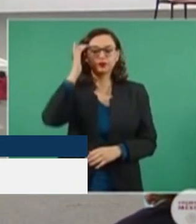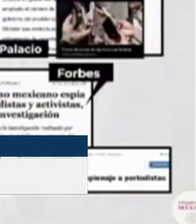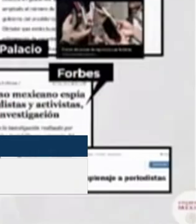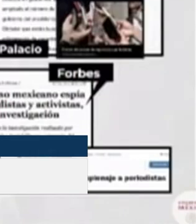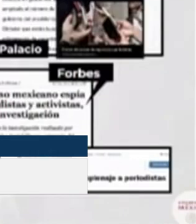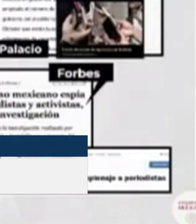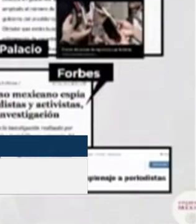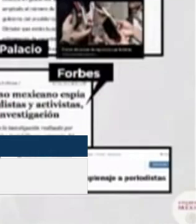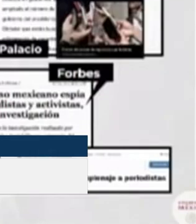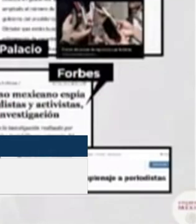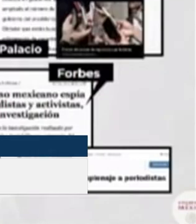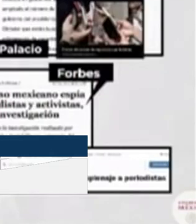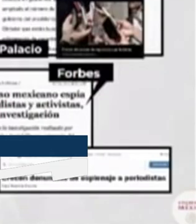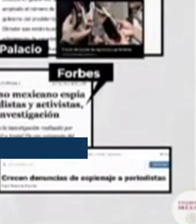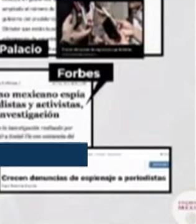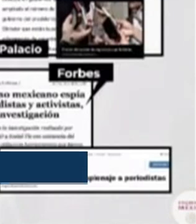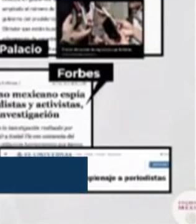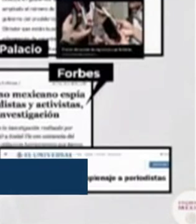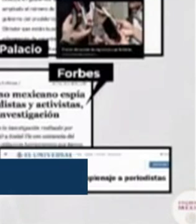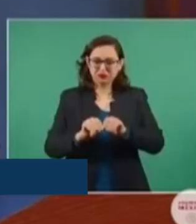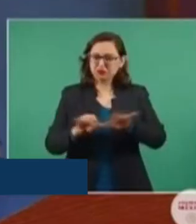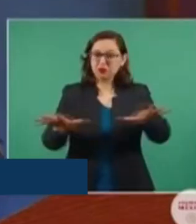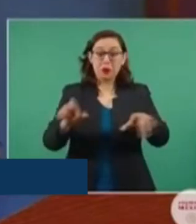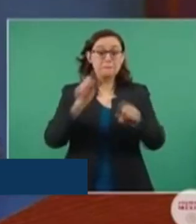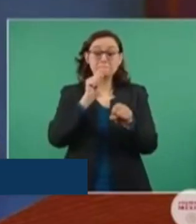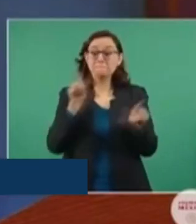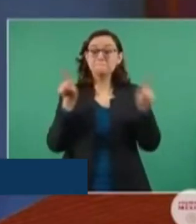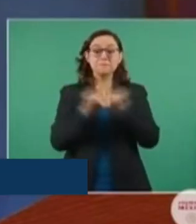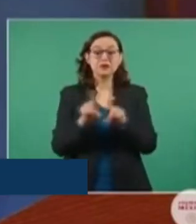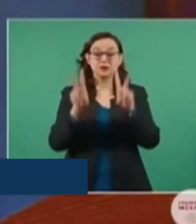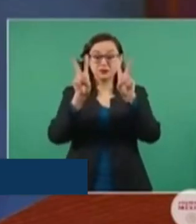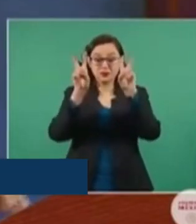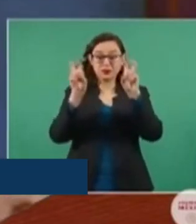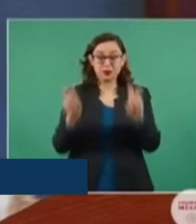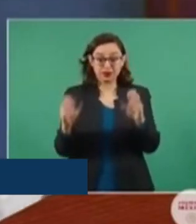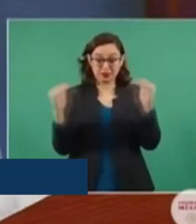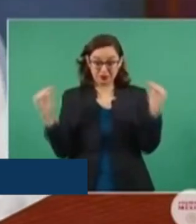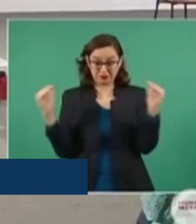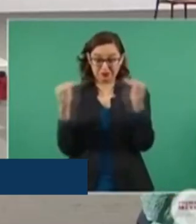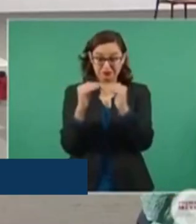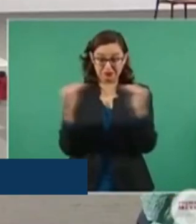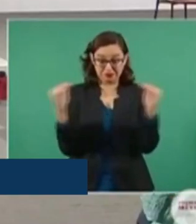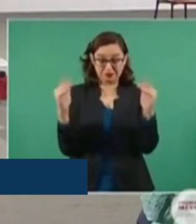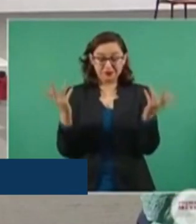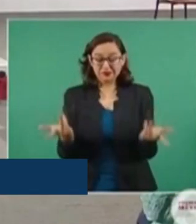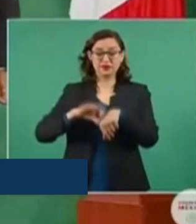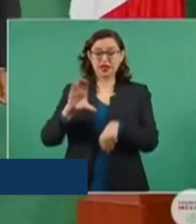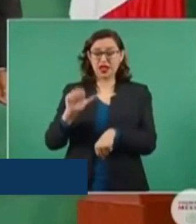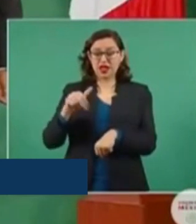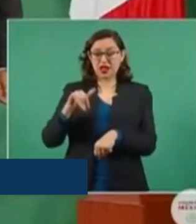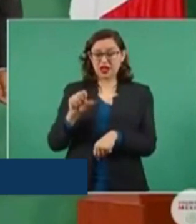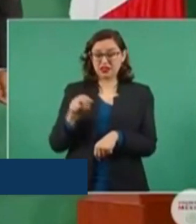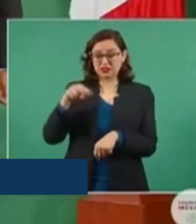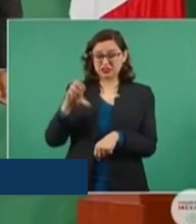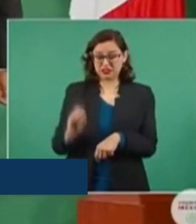presenta una periodista que pasa de un diario afín al gobierno a trabajar directamente para él ella ha sido la encargada de